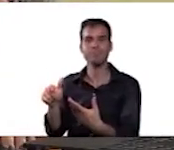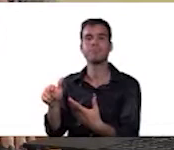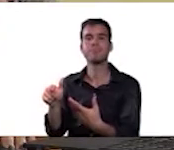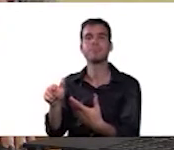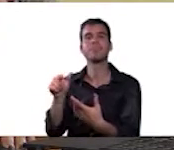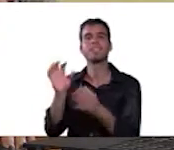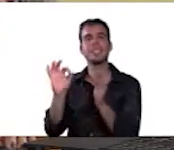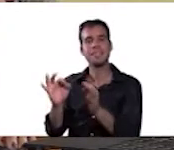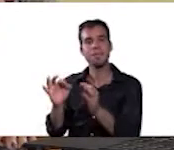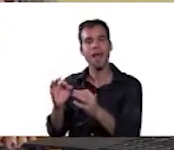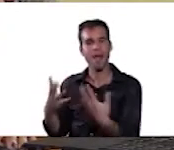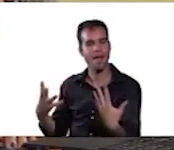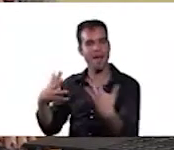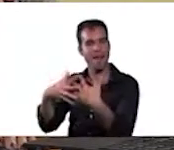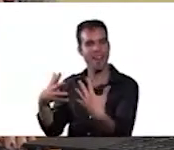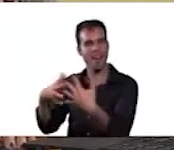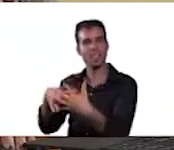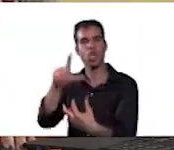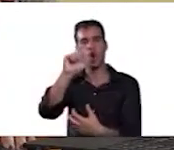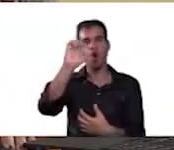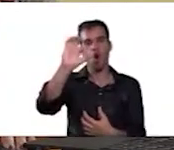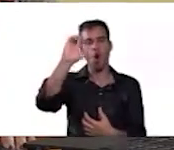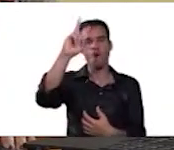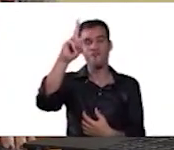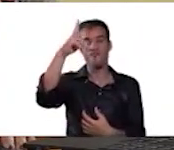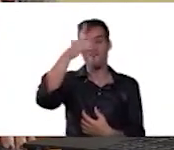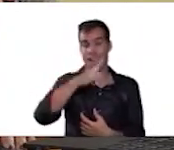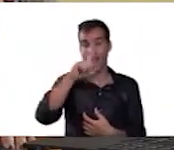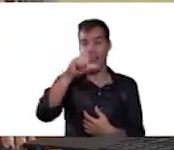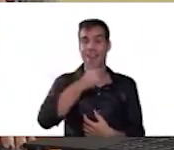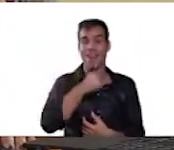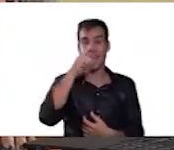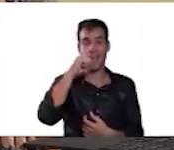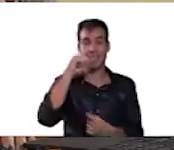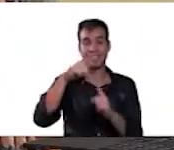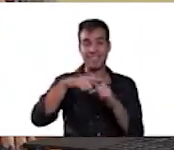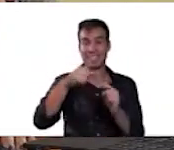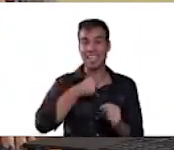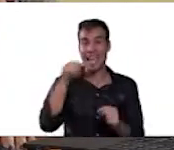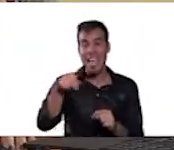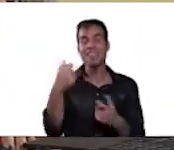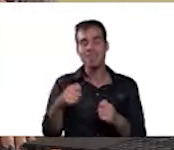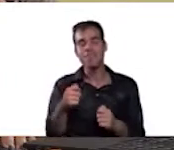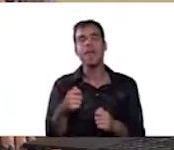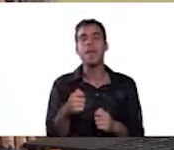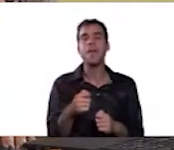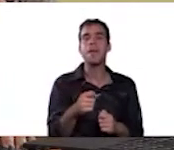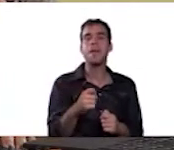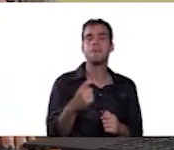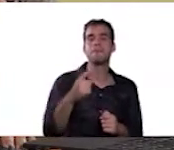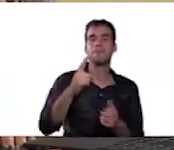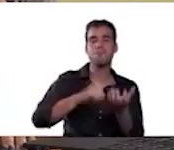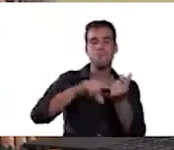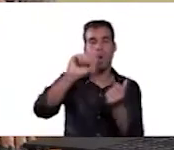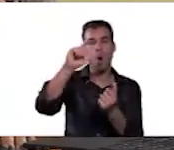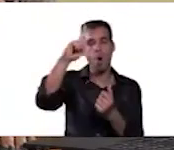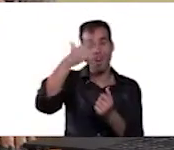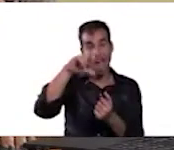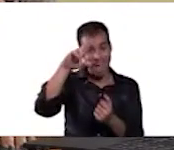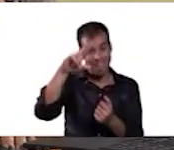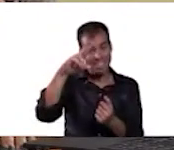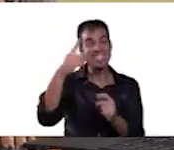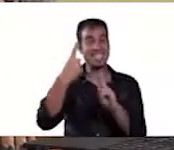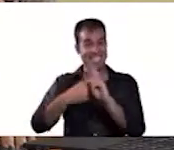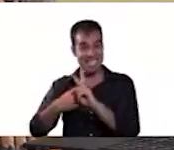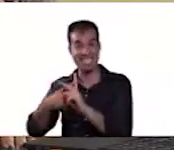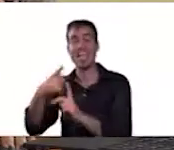enlace covalente. Y entonces van a ver en la bibliografía que este enlace puede ser polar y apolar. No les